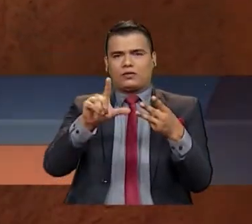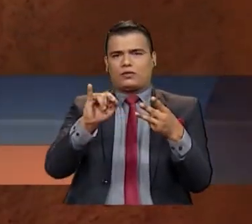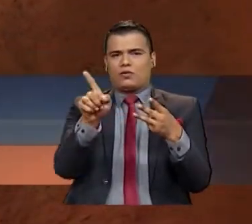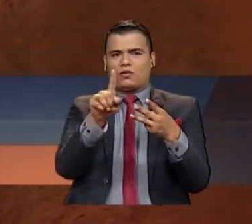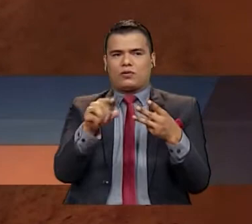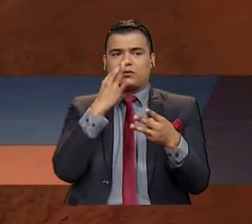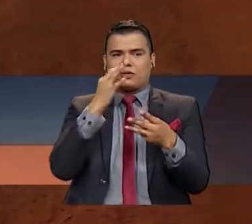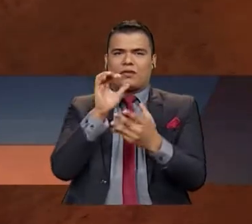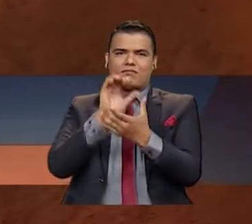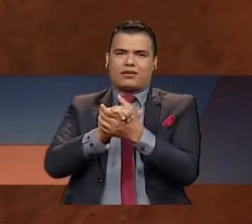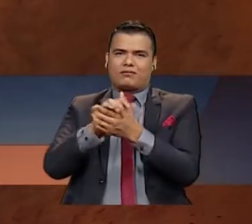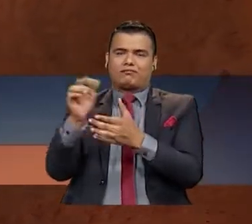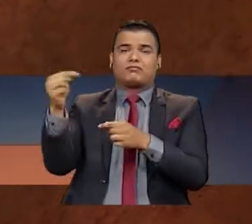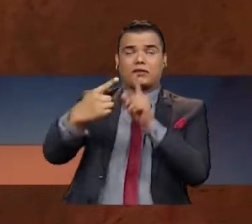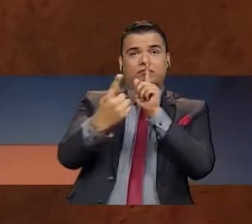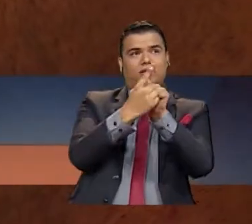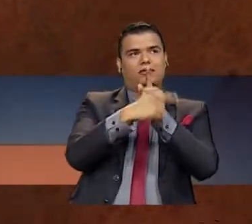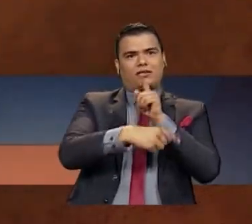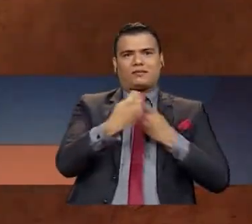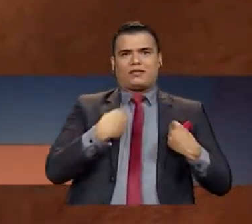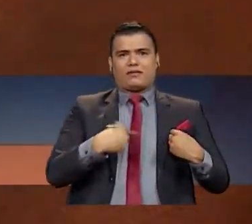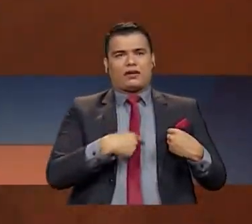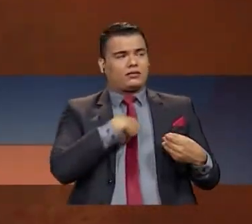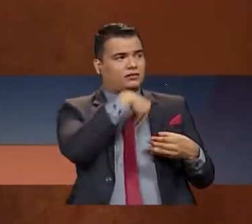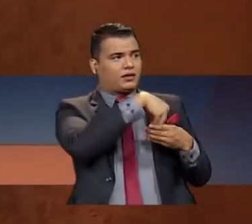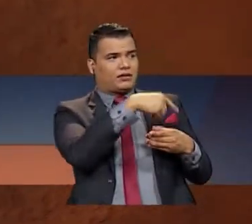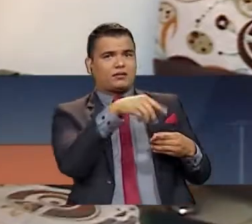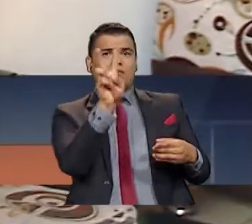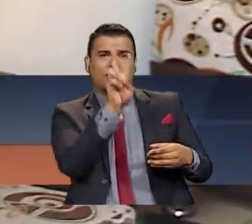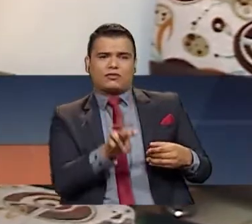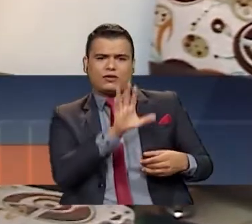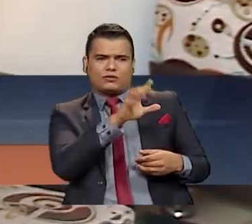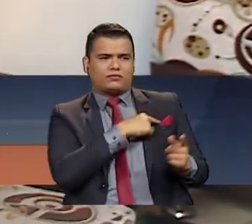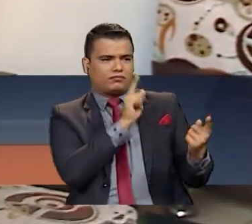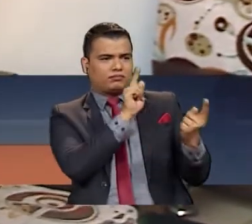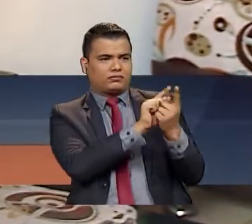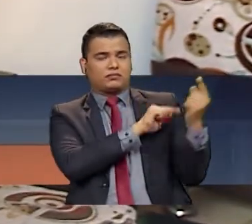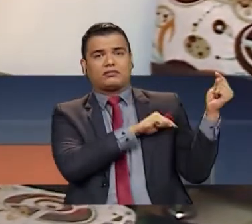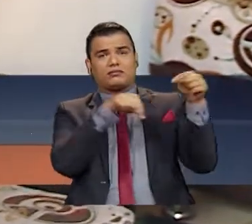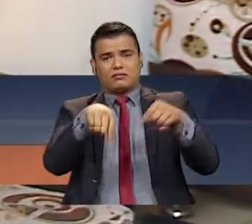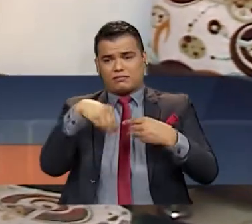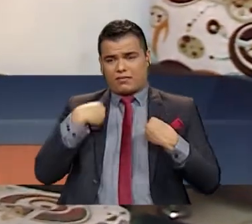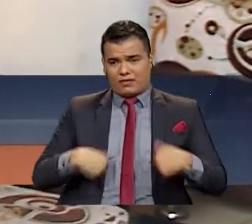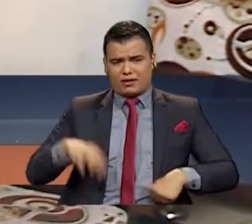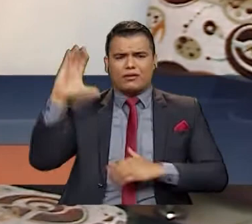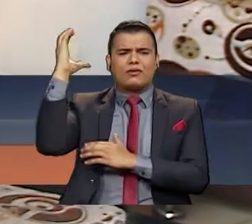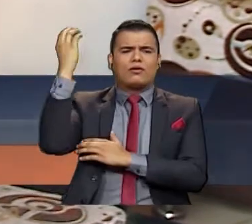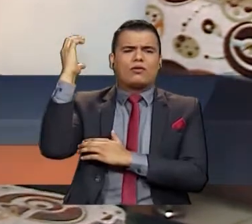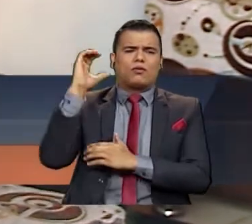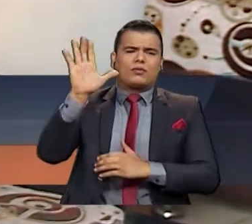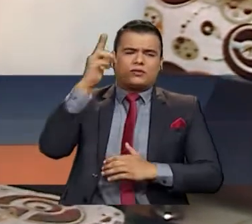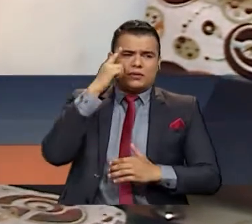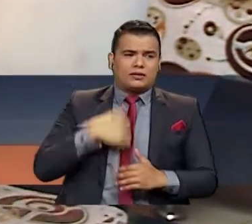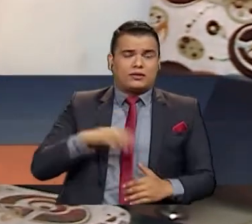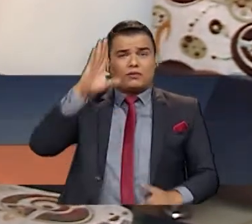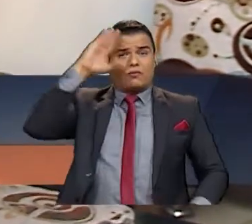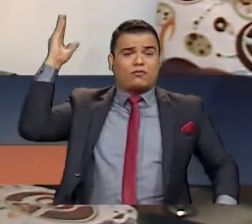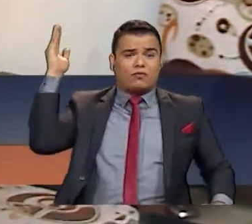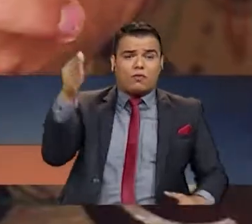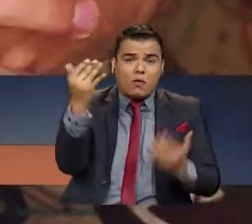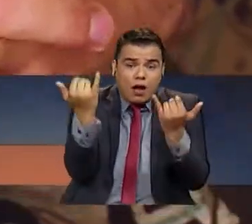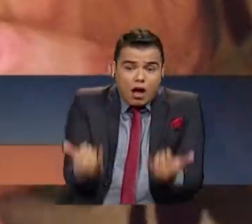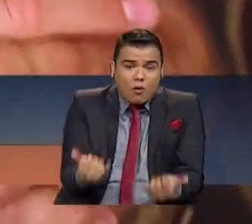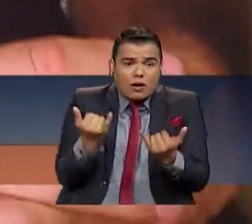venezolano que paradójicamente conocieron cuando vivían como foráneos en Venezuela y que ahora se refugia en Colombia, piensan en un futuro